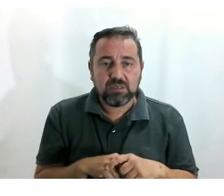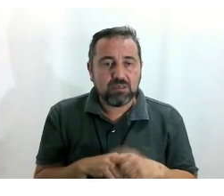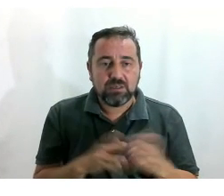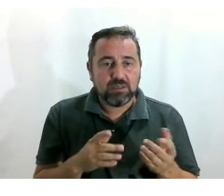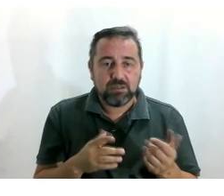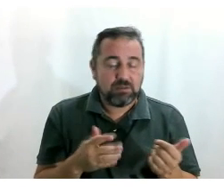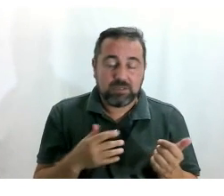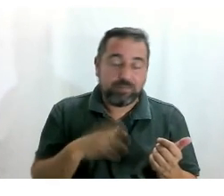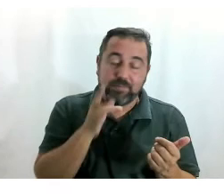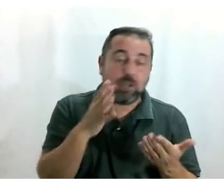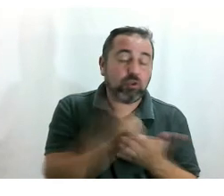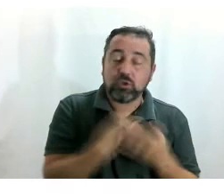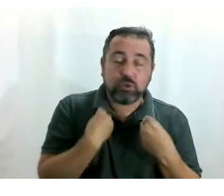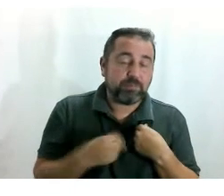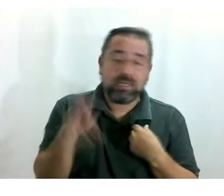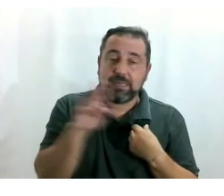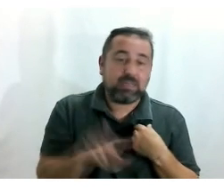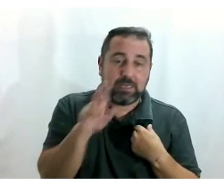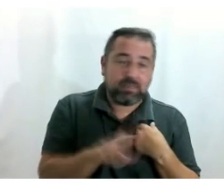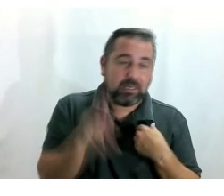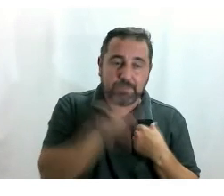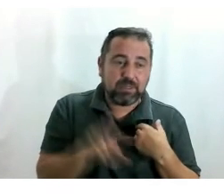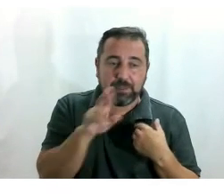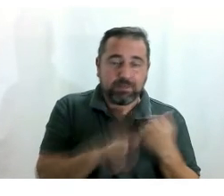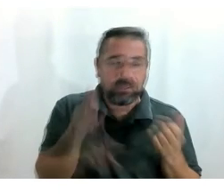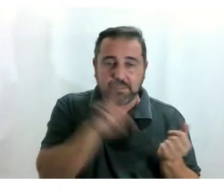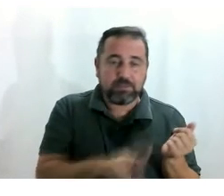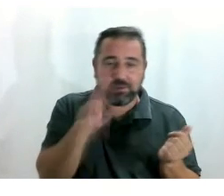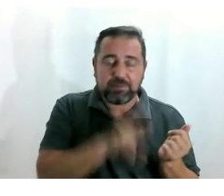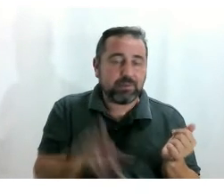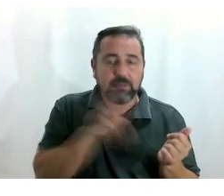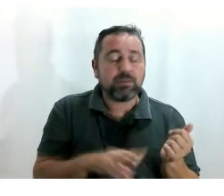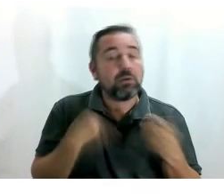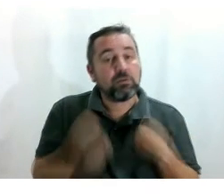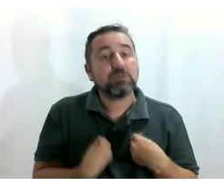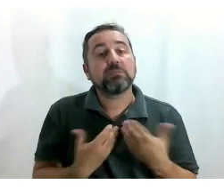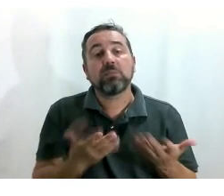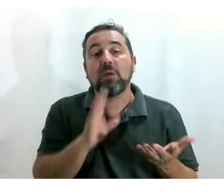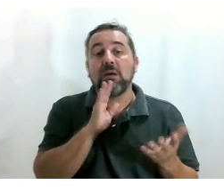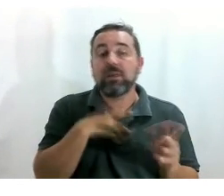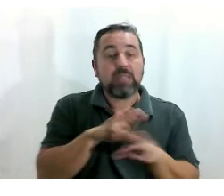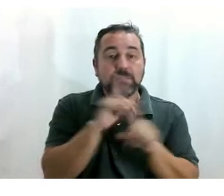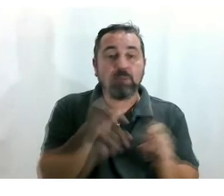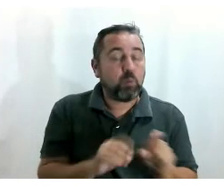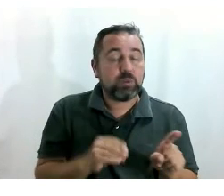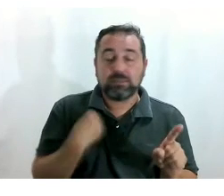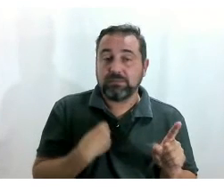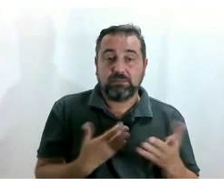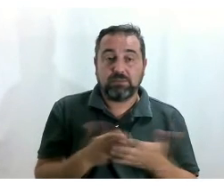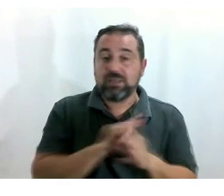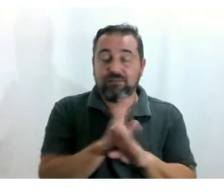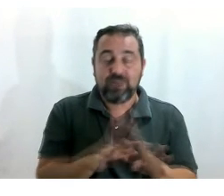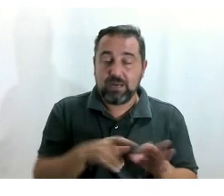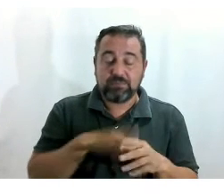Volvemos a lo mismo, a repetir lo mismo que estamos explicando para todas las preguntas, que en definitiva no dejan de tener al final la